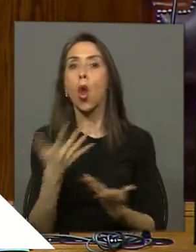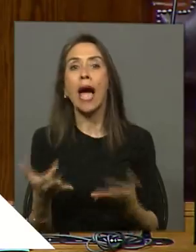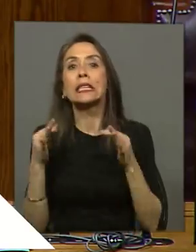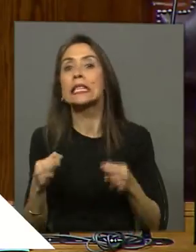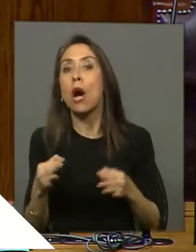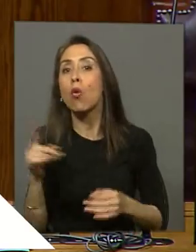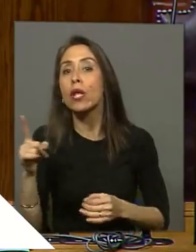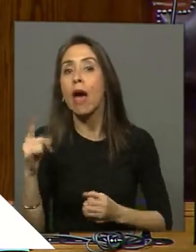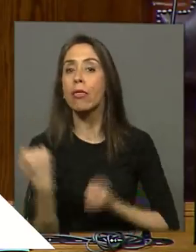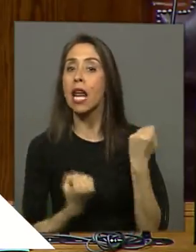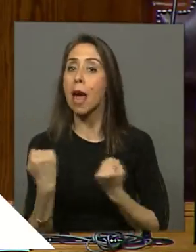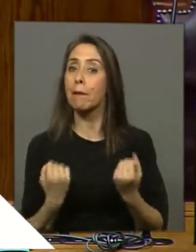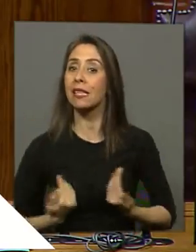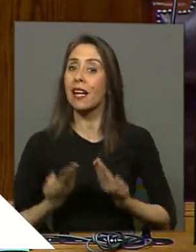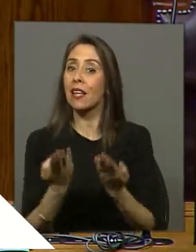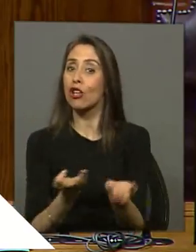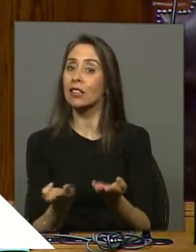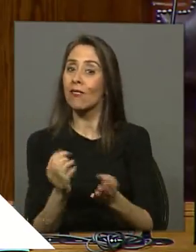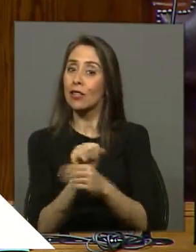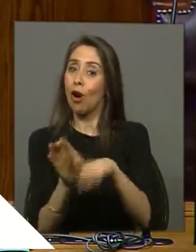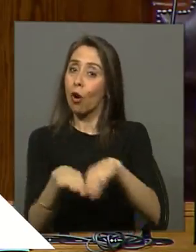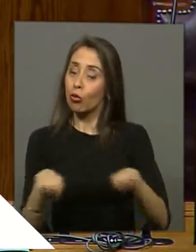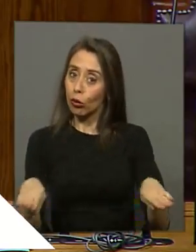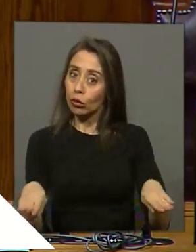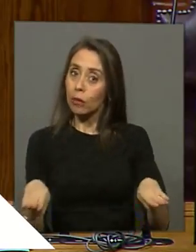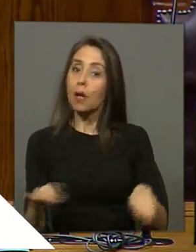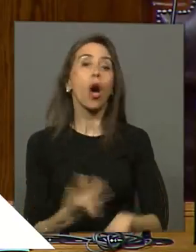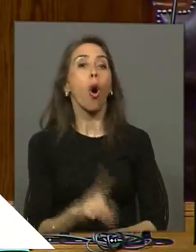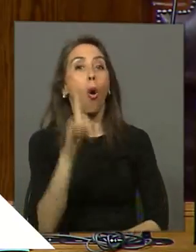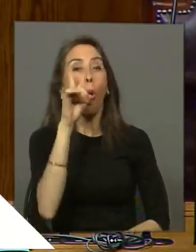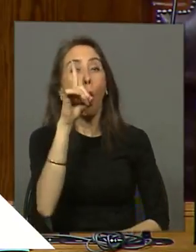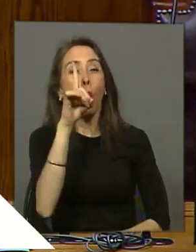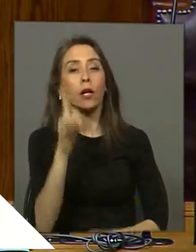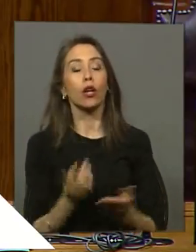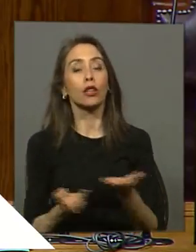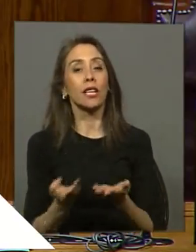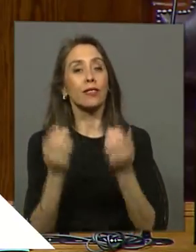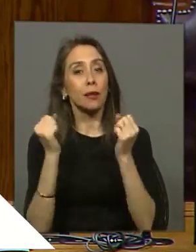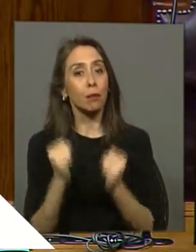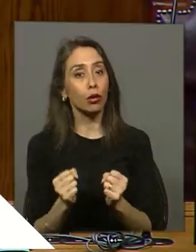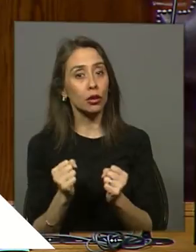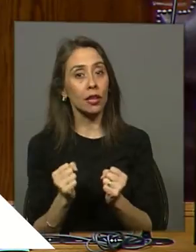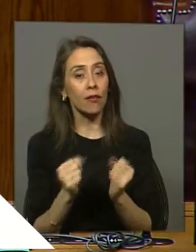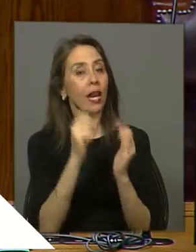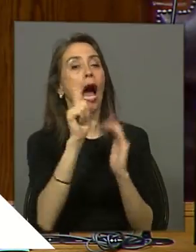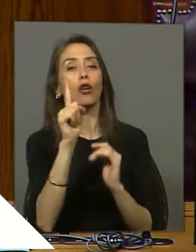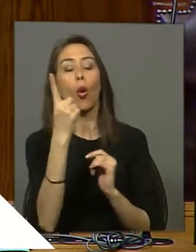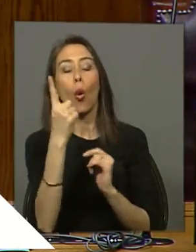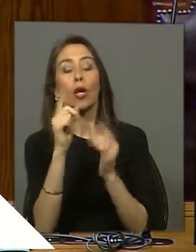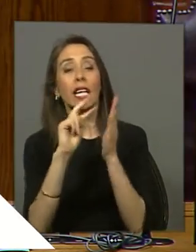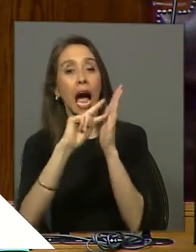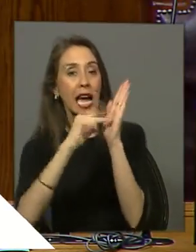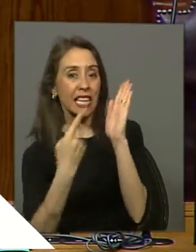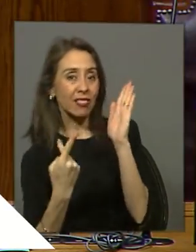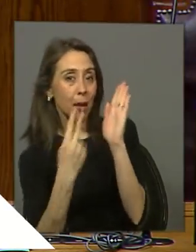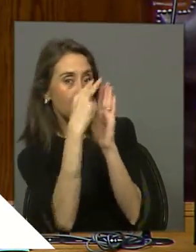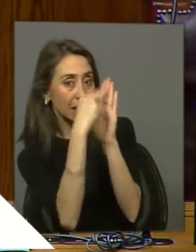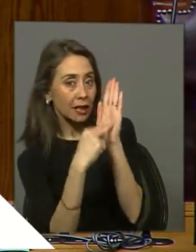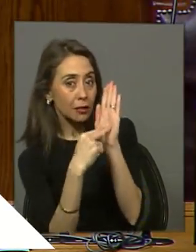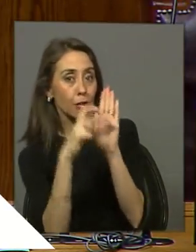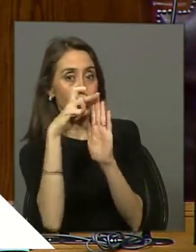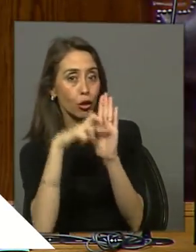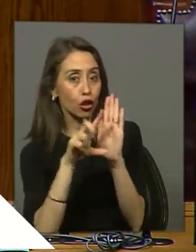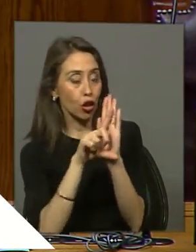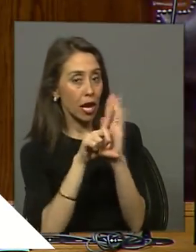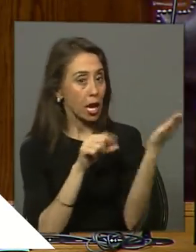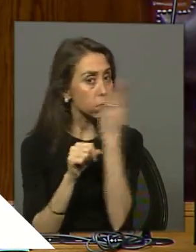adecuadas en la prestación de éste. En conclusión, la única interpretación posible de sostener en el marco de un proyecto